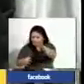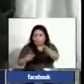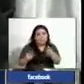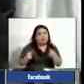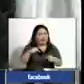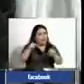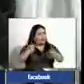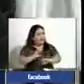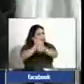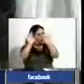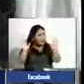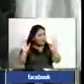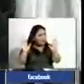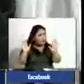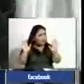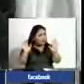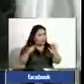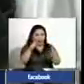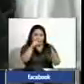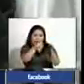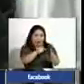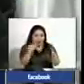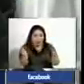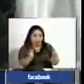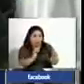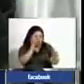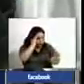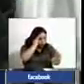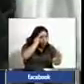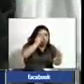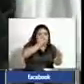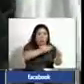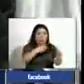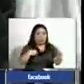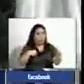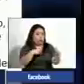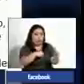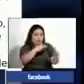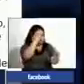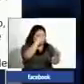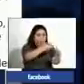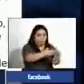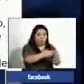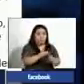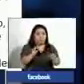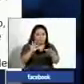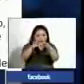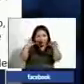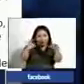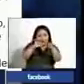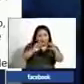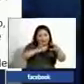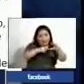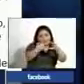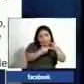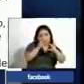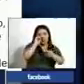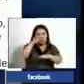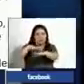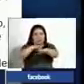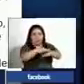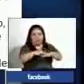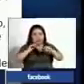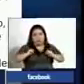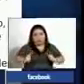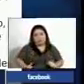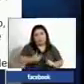algo claro. No hubo atención médica. A través de redes sociales, el gobierno informó que